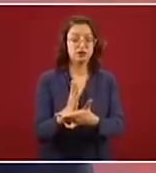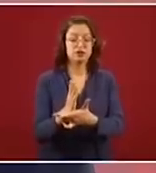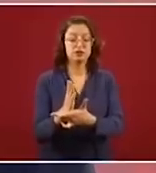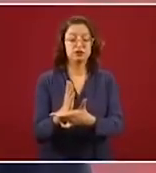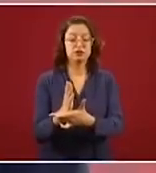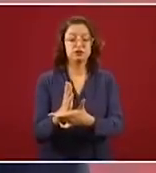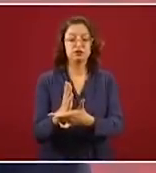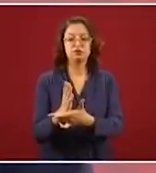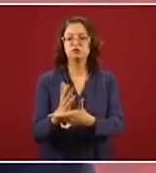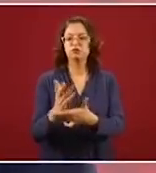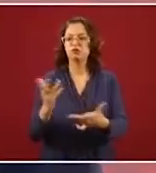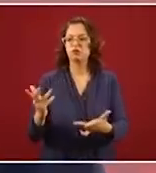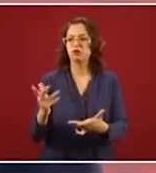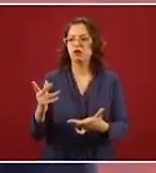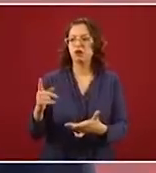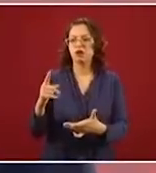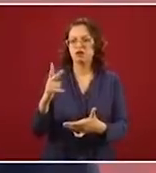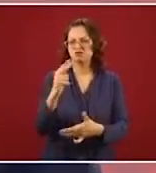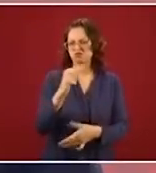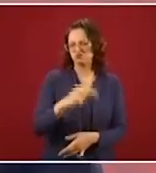habían opciones